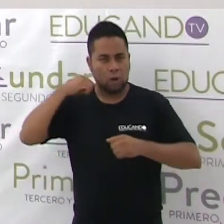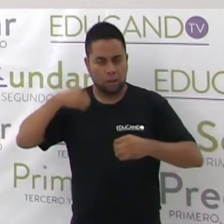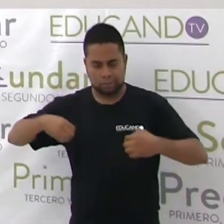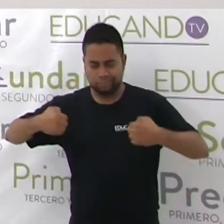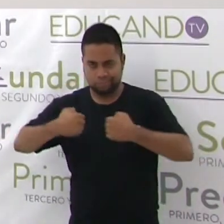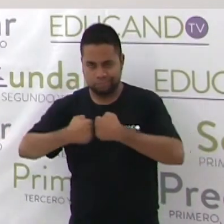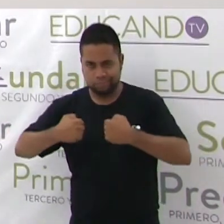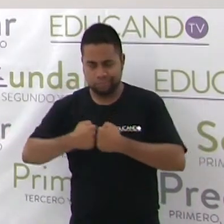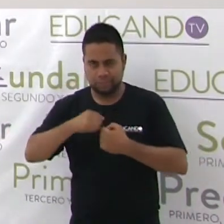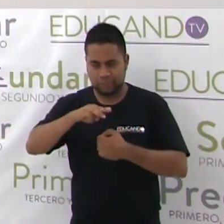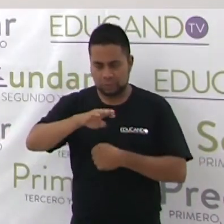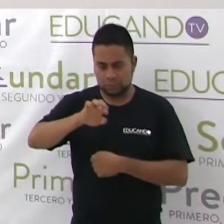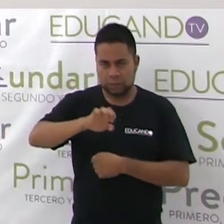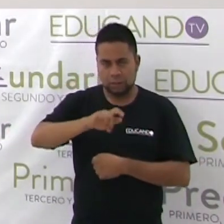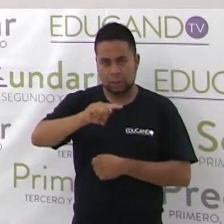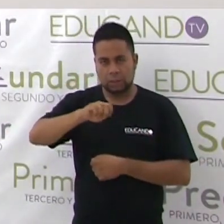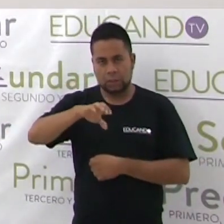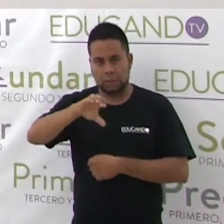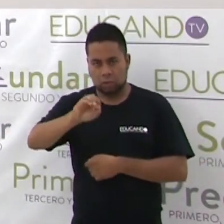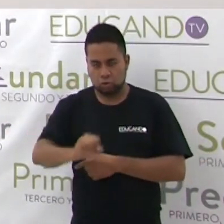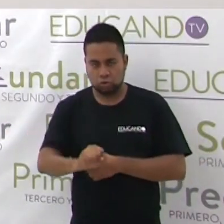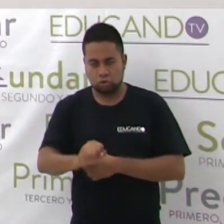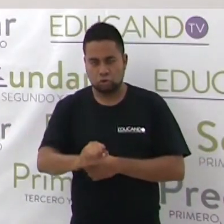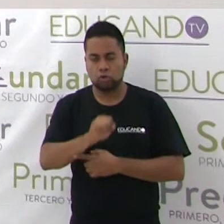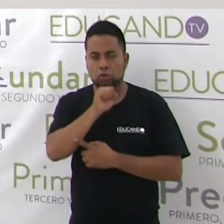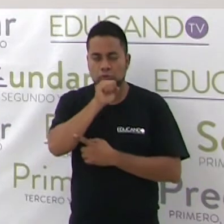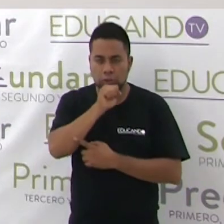y los mixtecos, otra